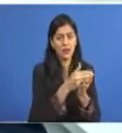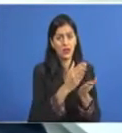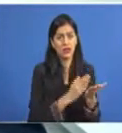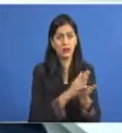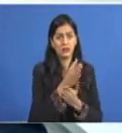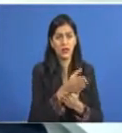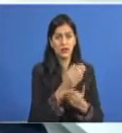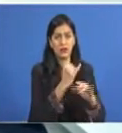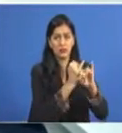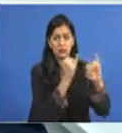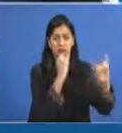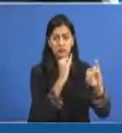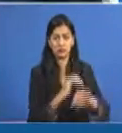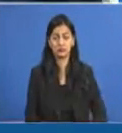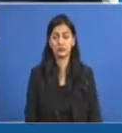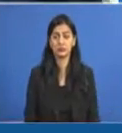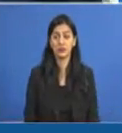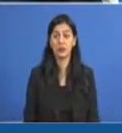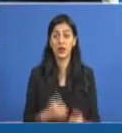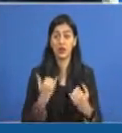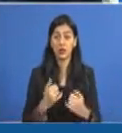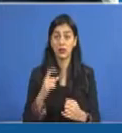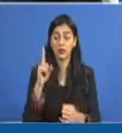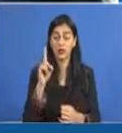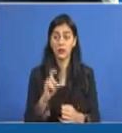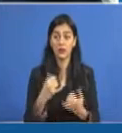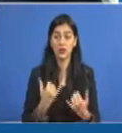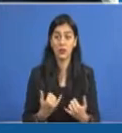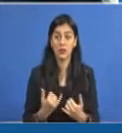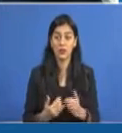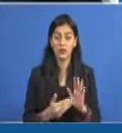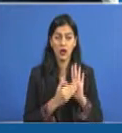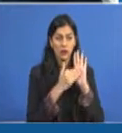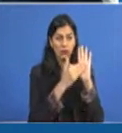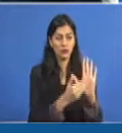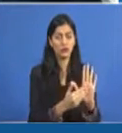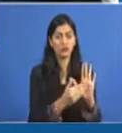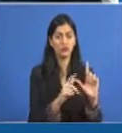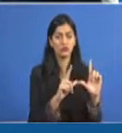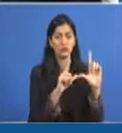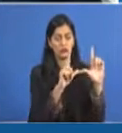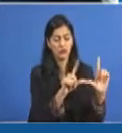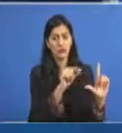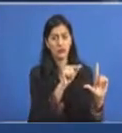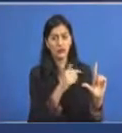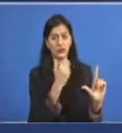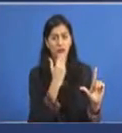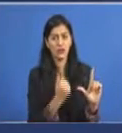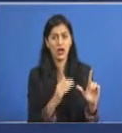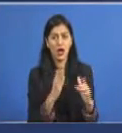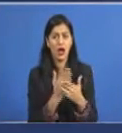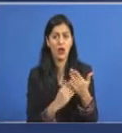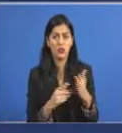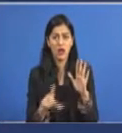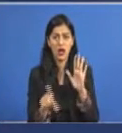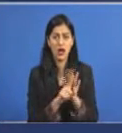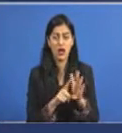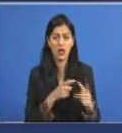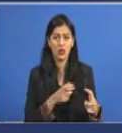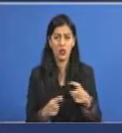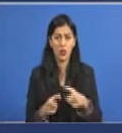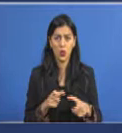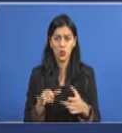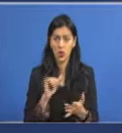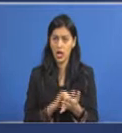Señor director, precisamente tenemos una pregunta que en estos momentos se va a proyectar en pantalla, es que si existe alguna ley que regula actualmente